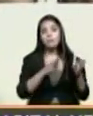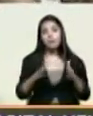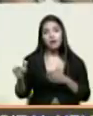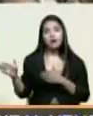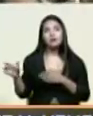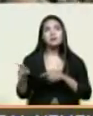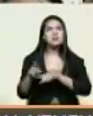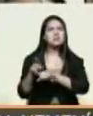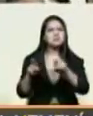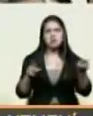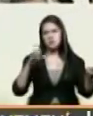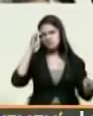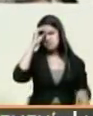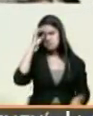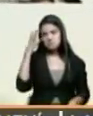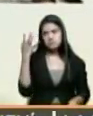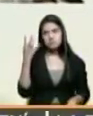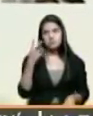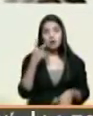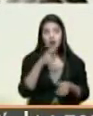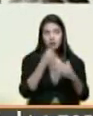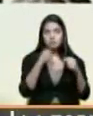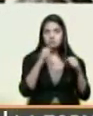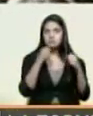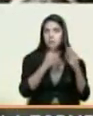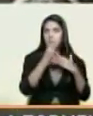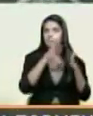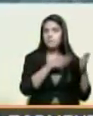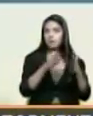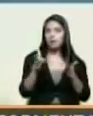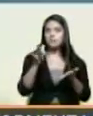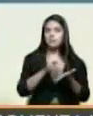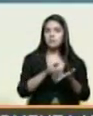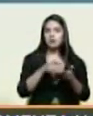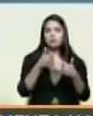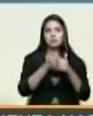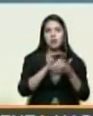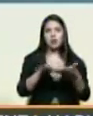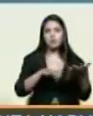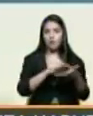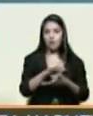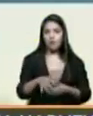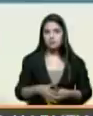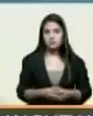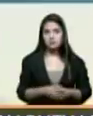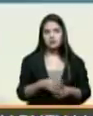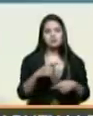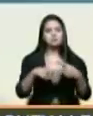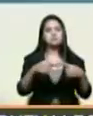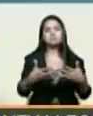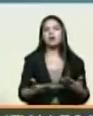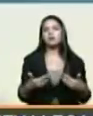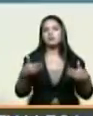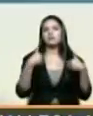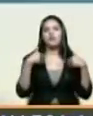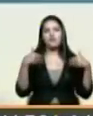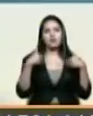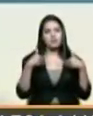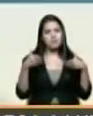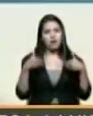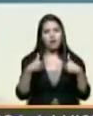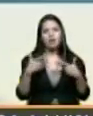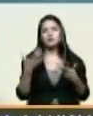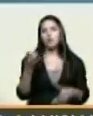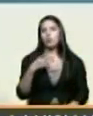Y ellos, sin saberlo, estaban ejecutando ese plan, siendo protagonistas de la violencia. y causaron sufrimiento,